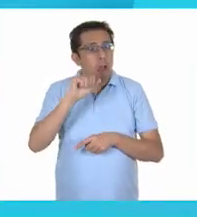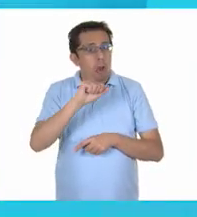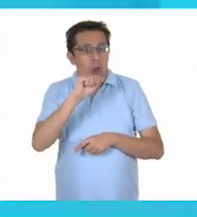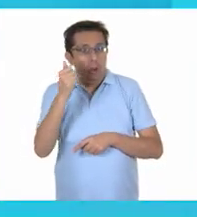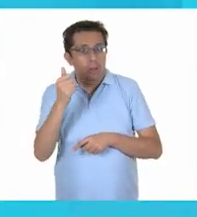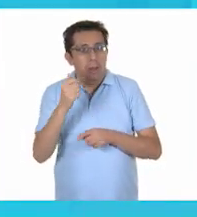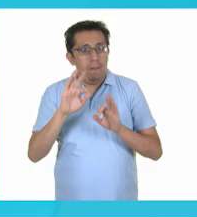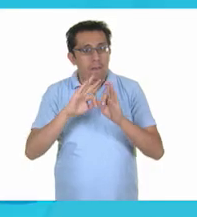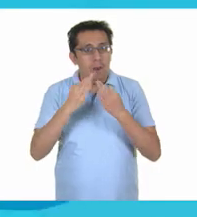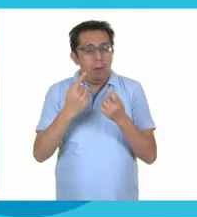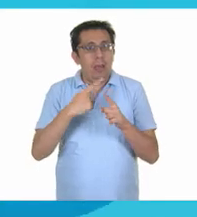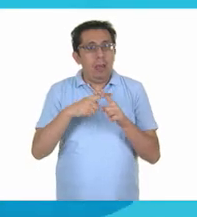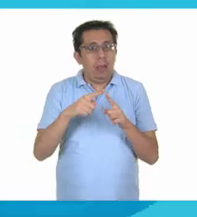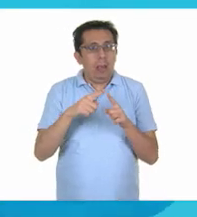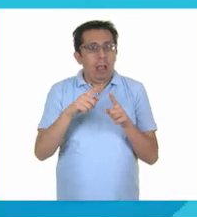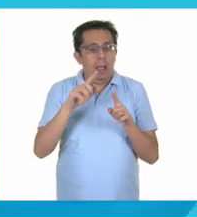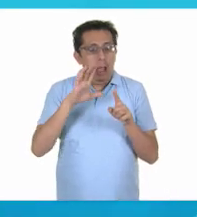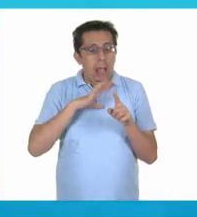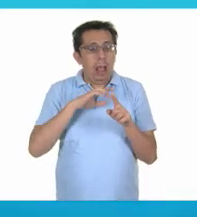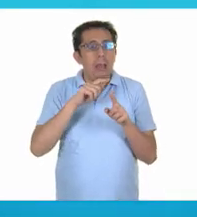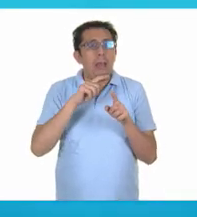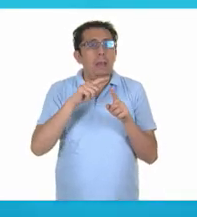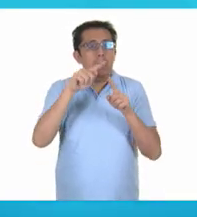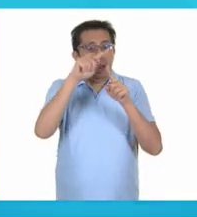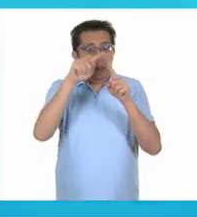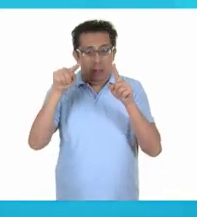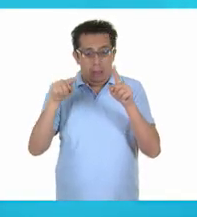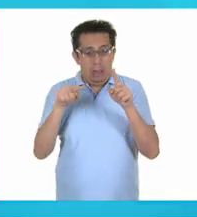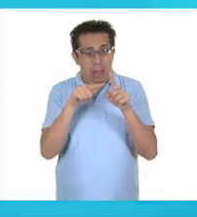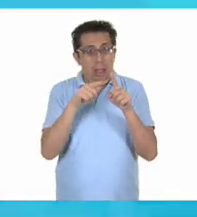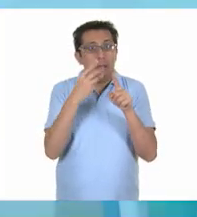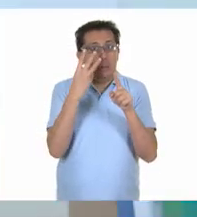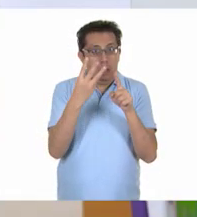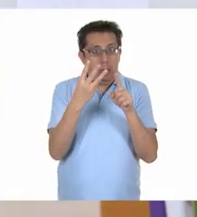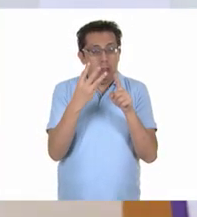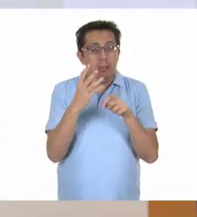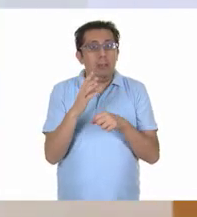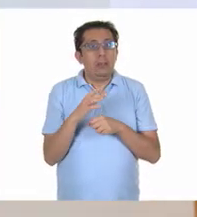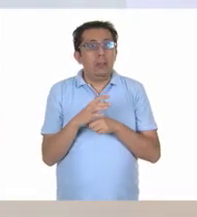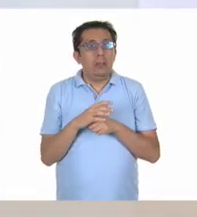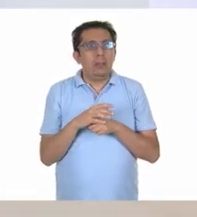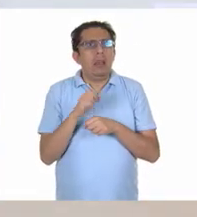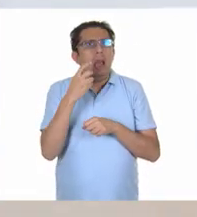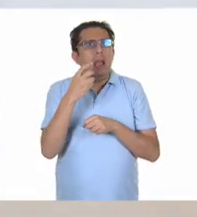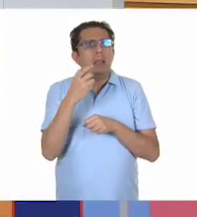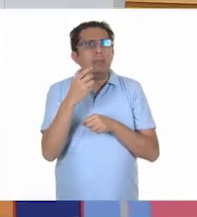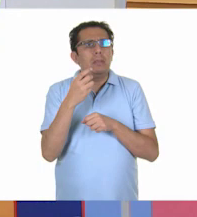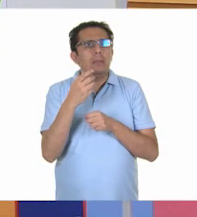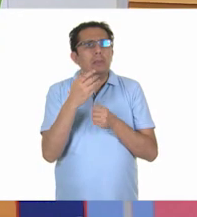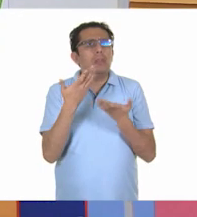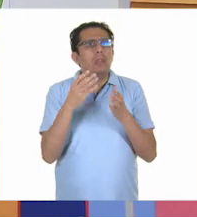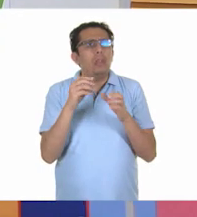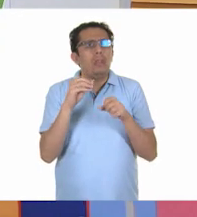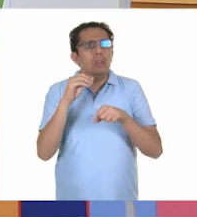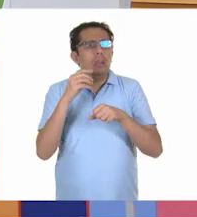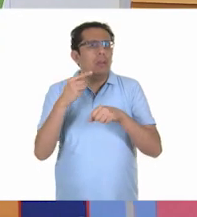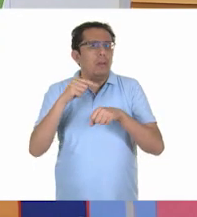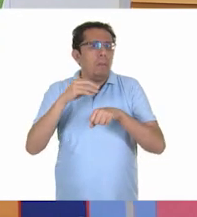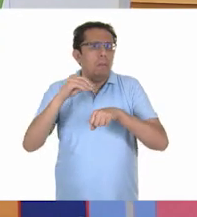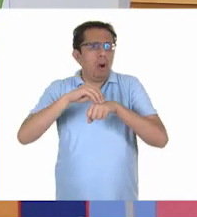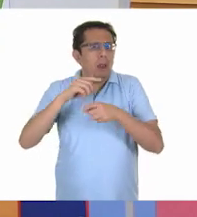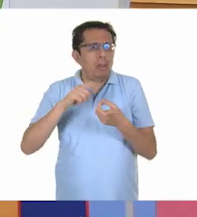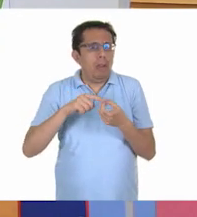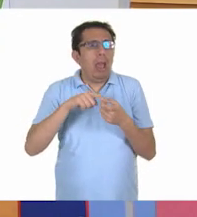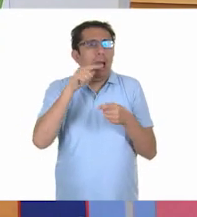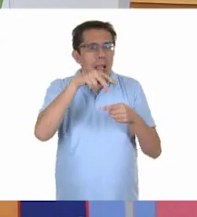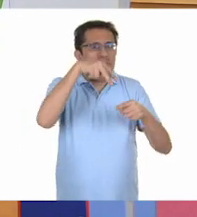tiene tres aristas. Y va a clasificarse aquí en los triángulos. Y si